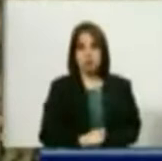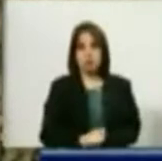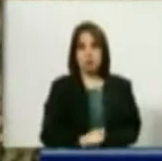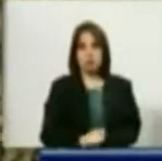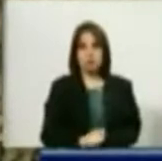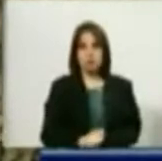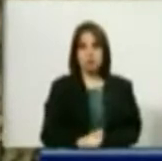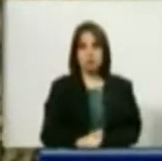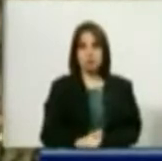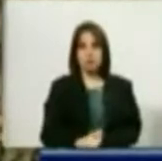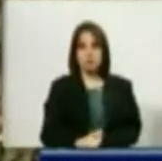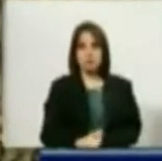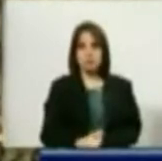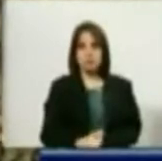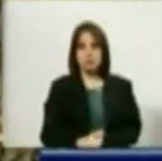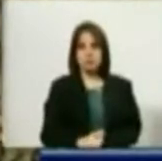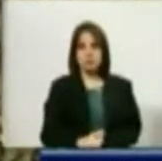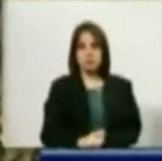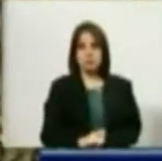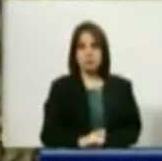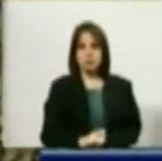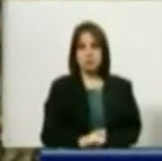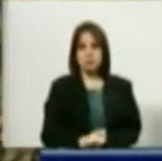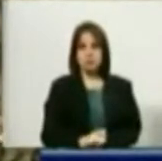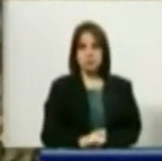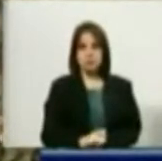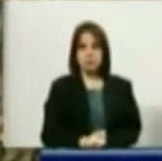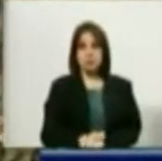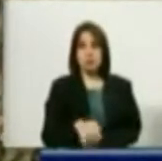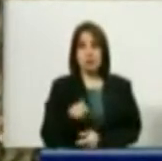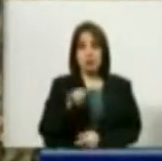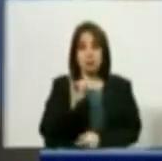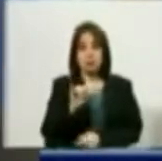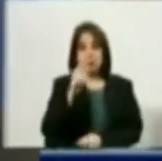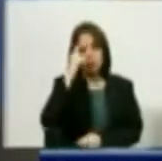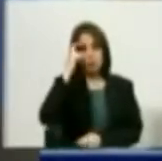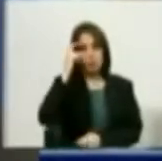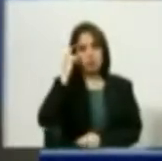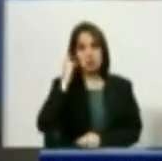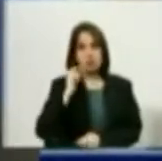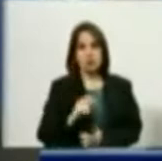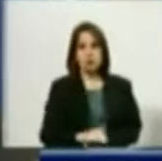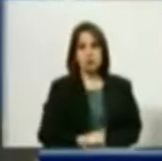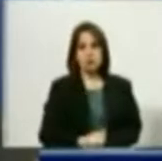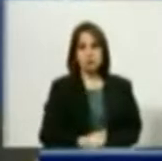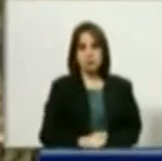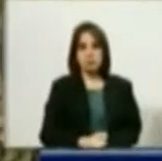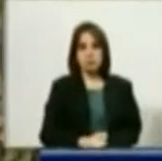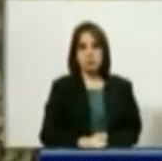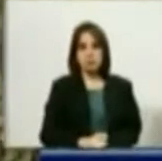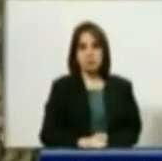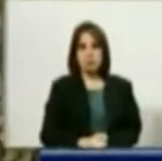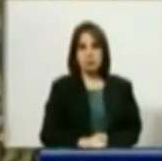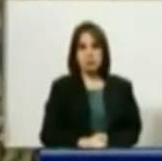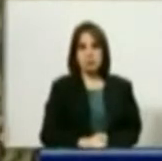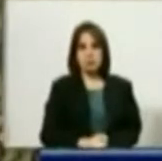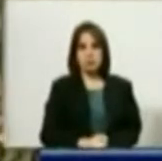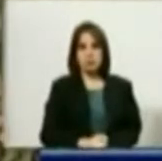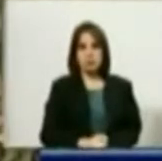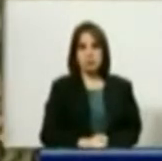Chávez a Cuba ese día y en esa fecha fue que le dieron el segundo